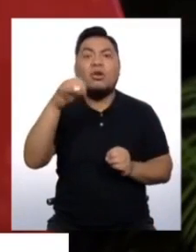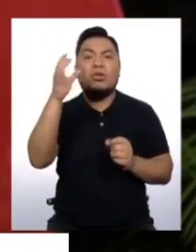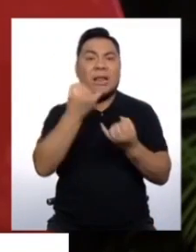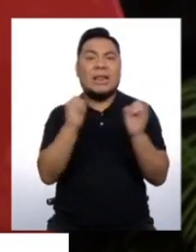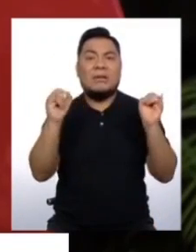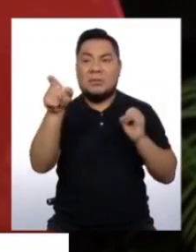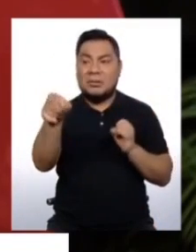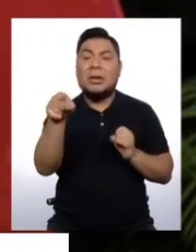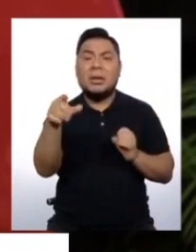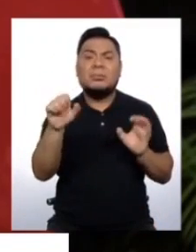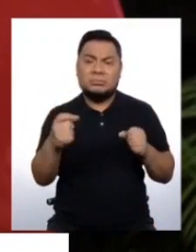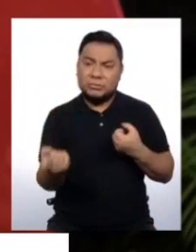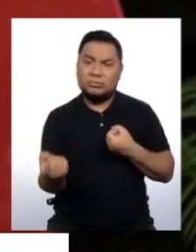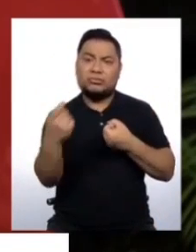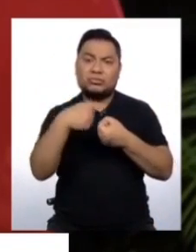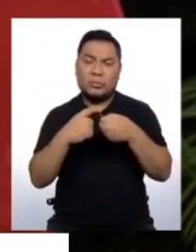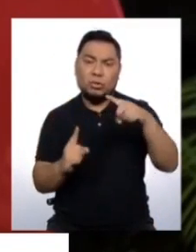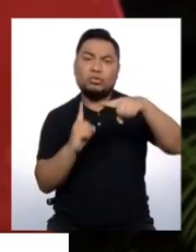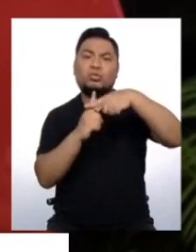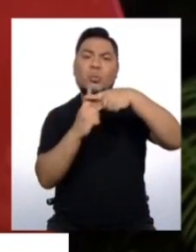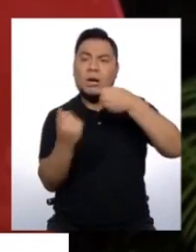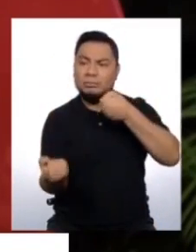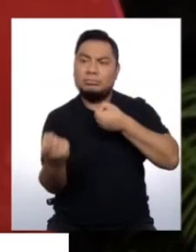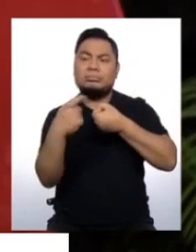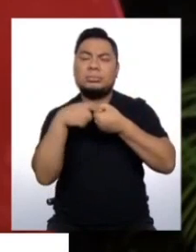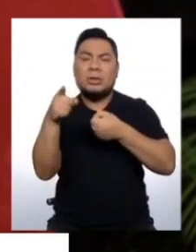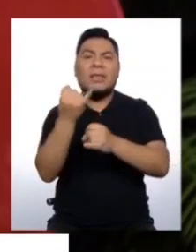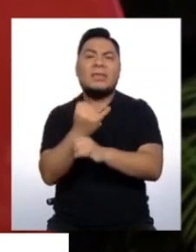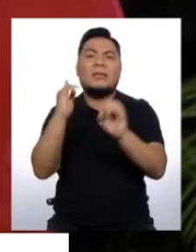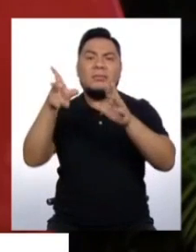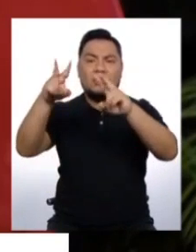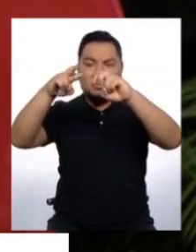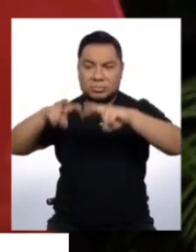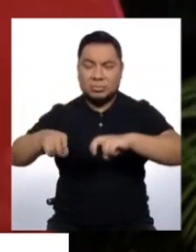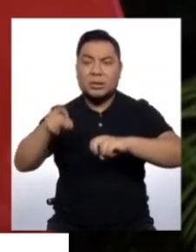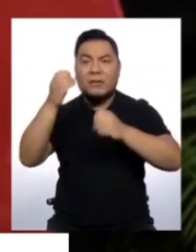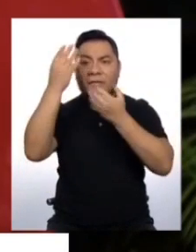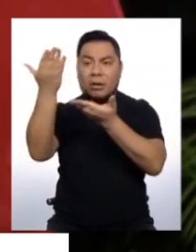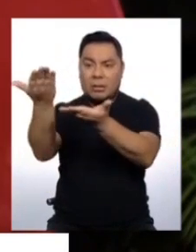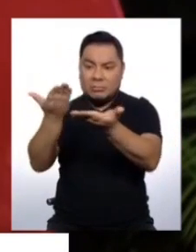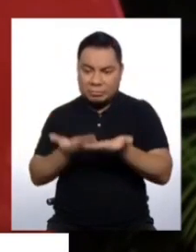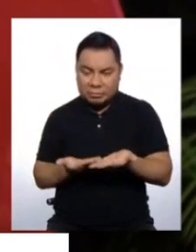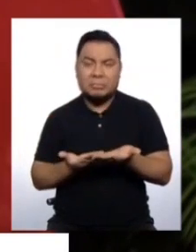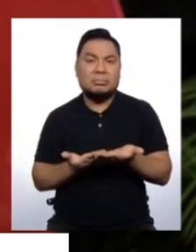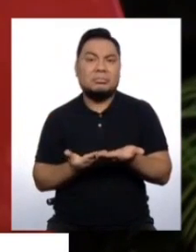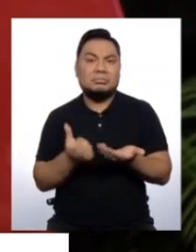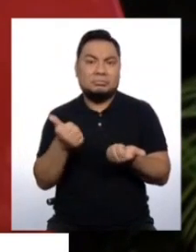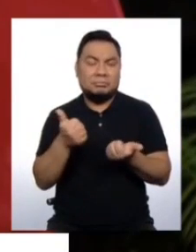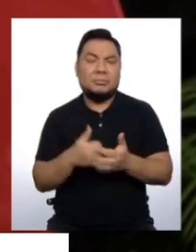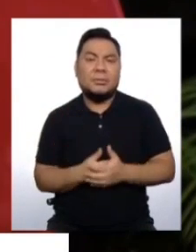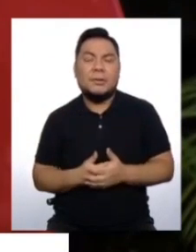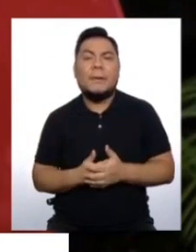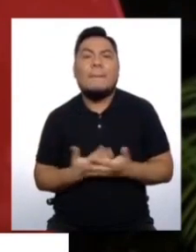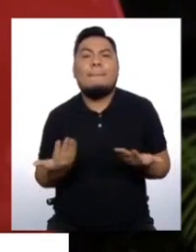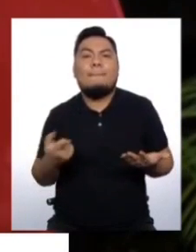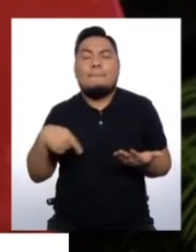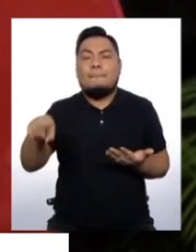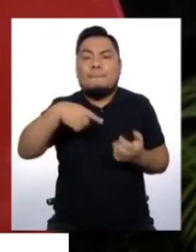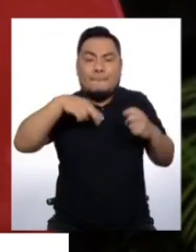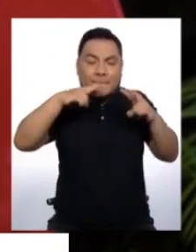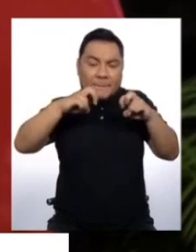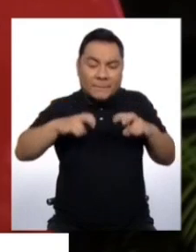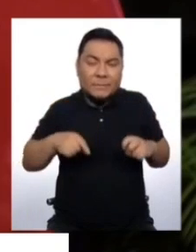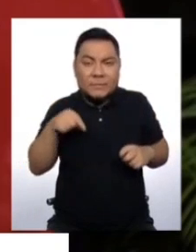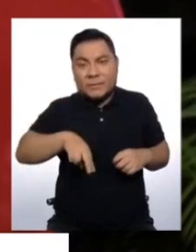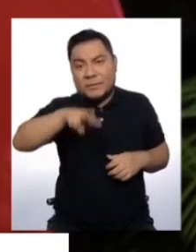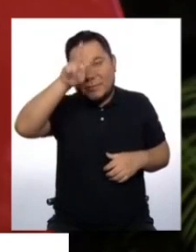se suman como investigadores independientes dando también sus criterios. Los que evalúan la situación